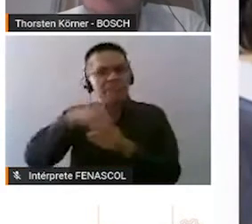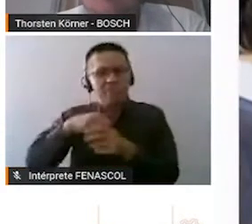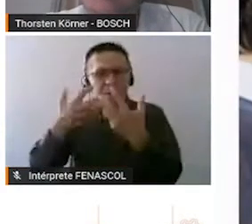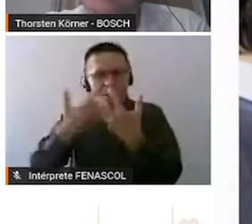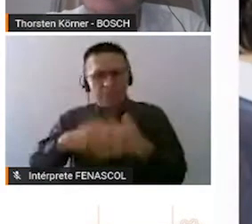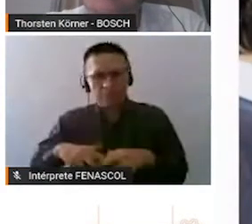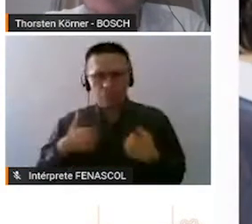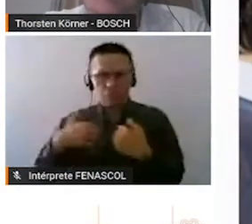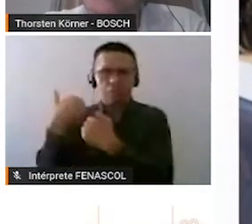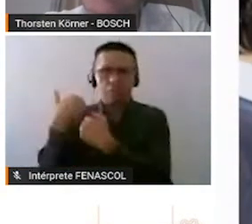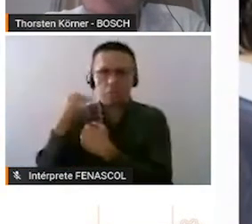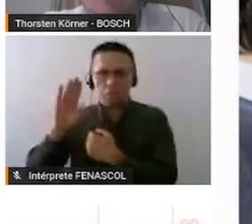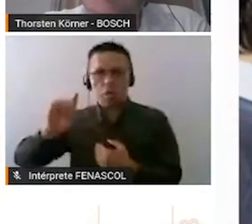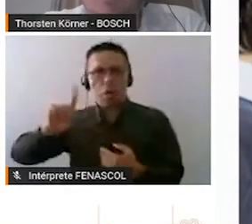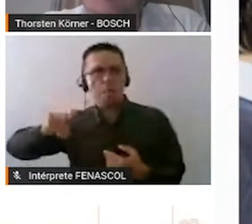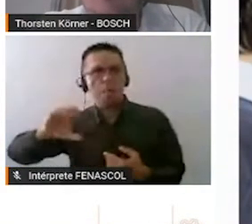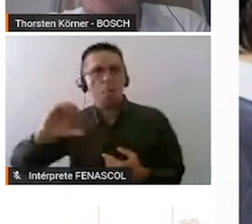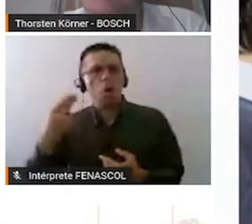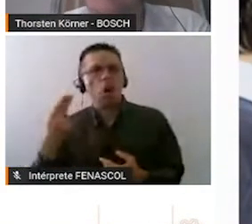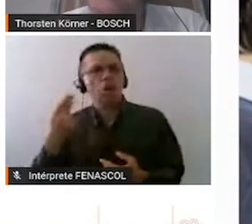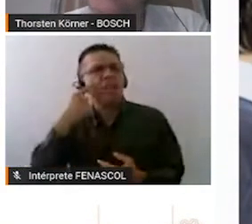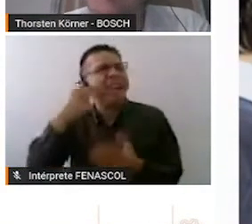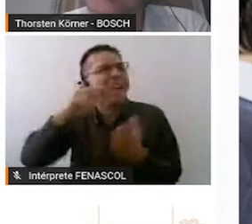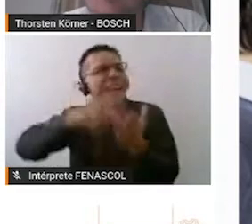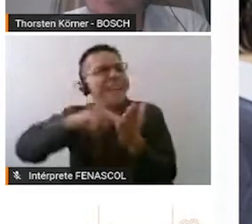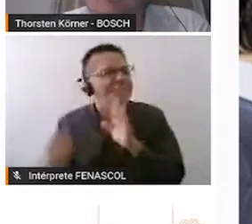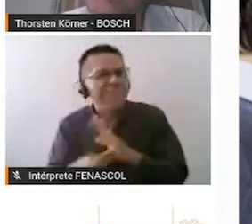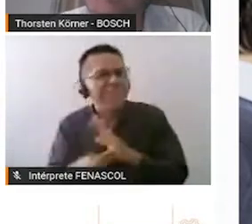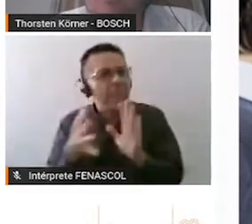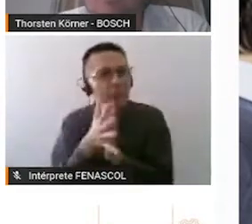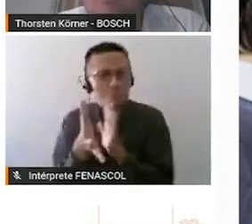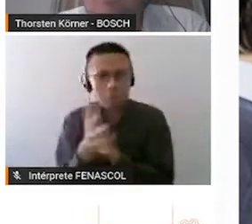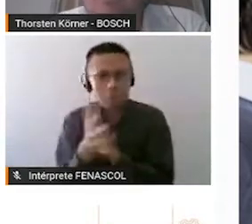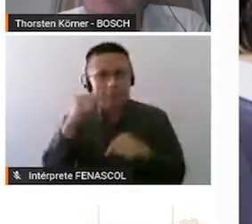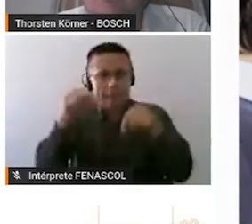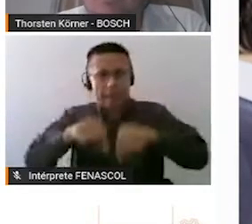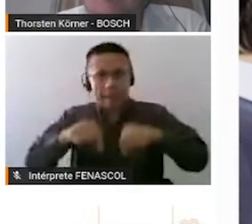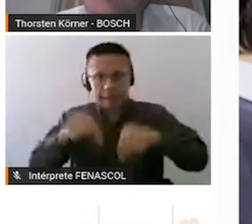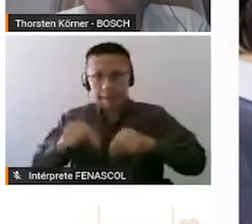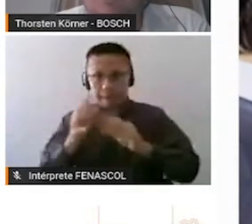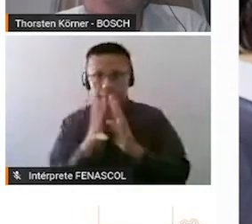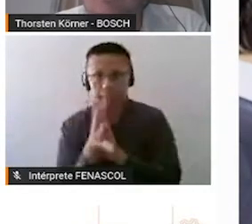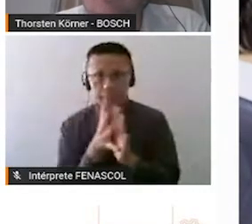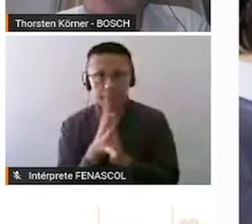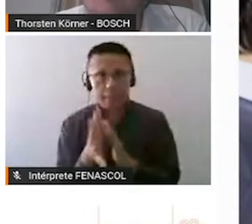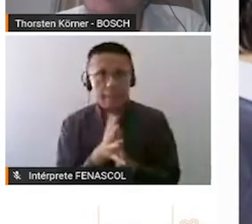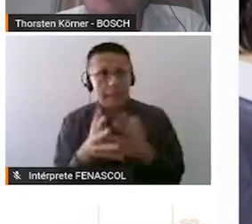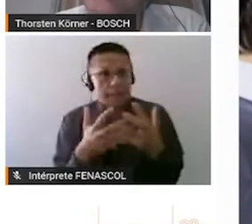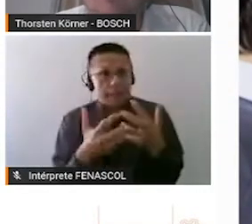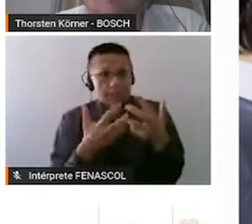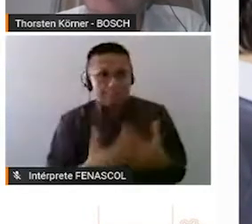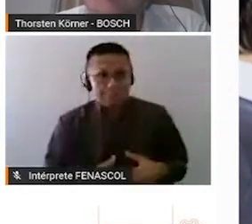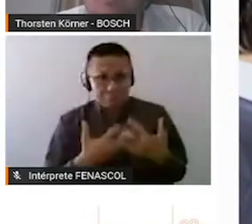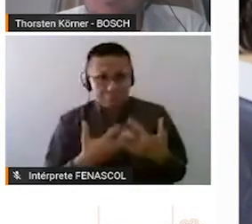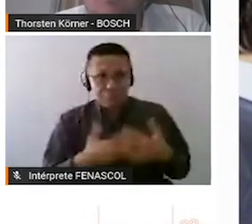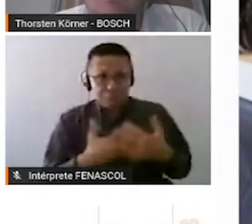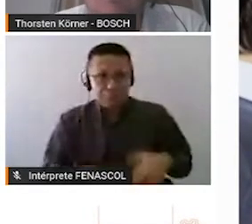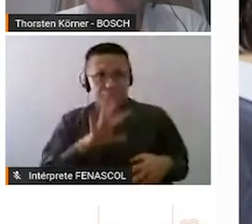hoy y la razón por la cual nosotros estamos hablando tanto de industria